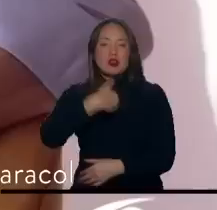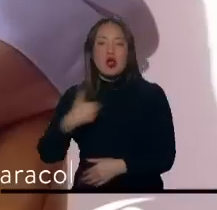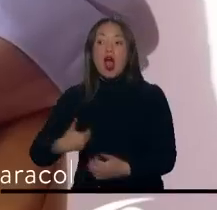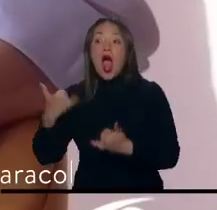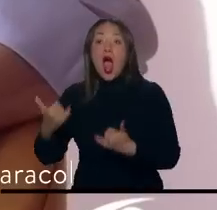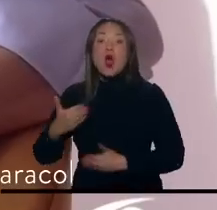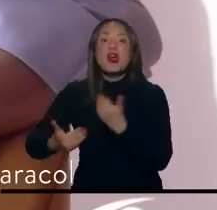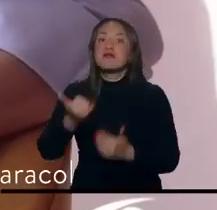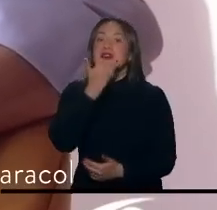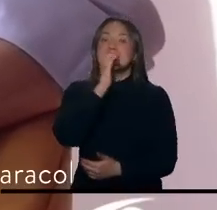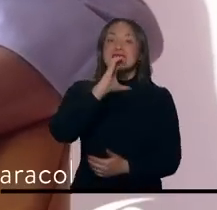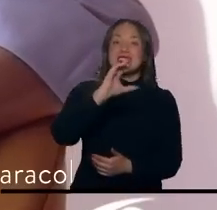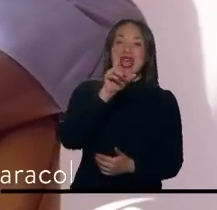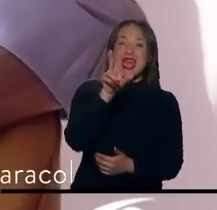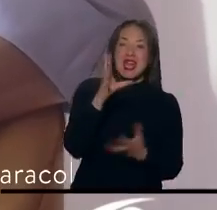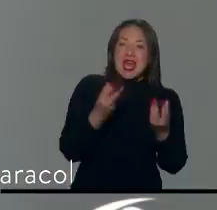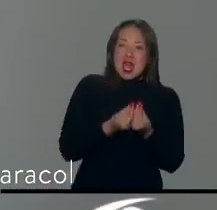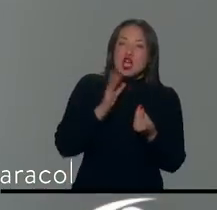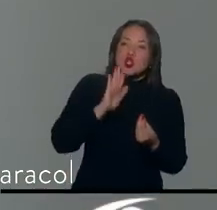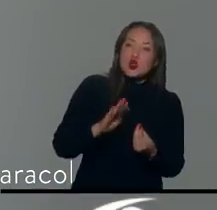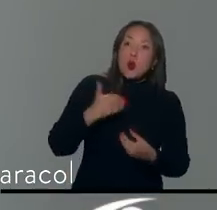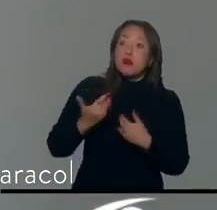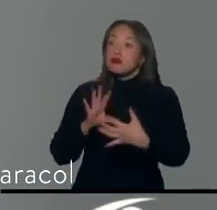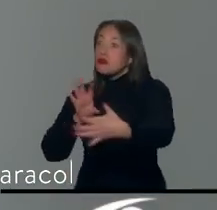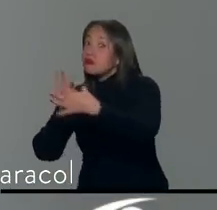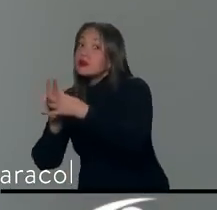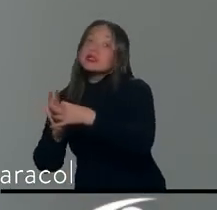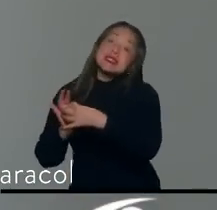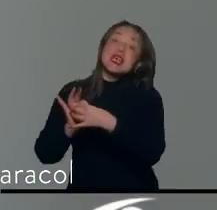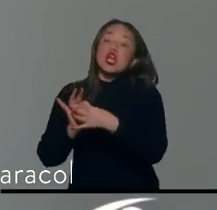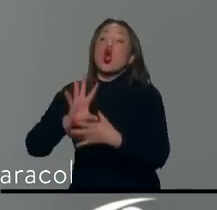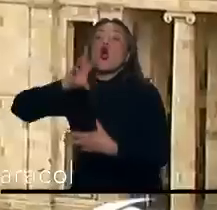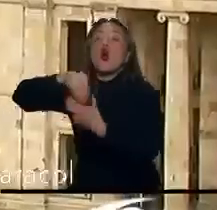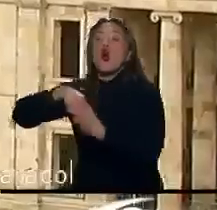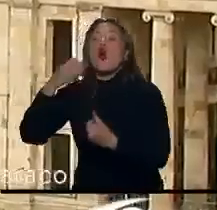tomará Cambio Radical para determinar si esa colectividad es incluida dentro de los acuerdos.